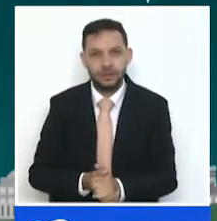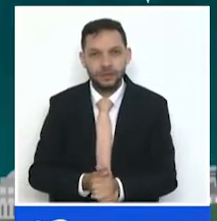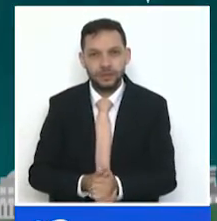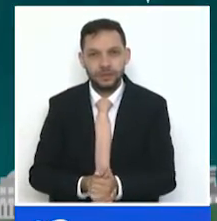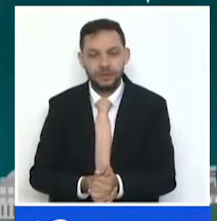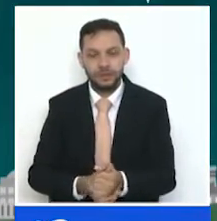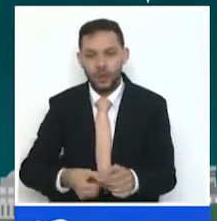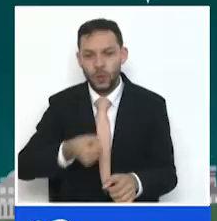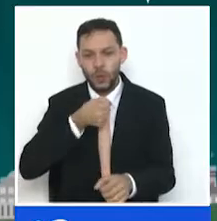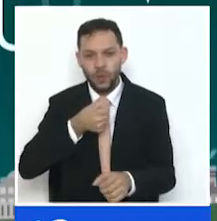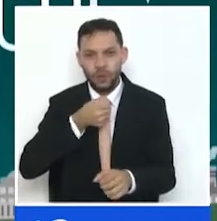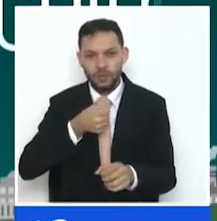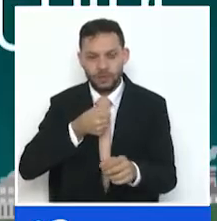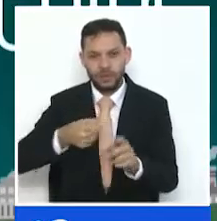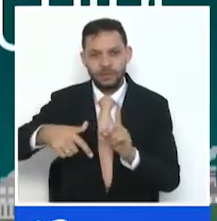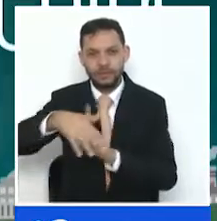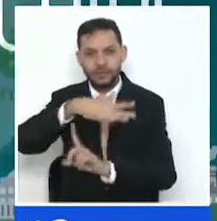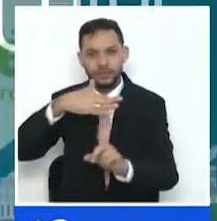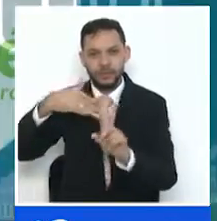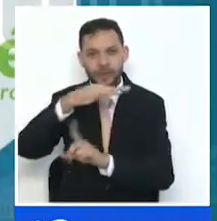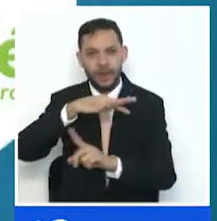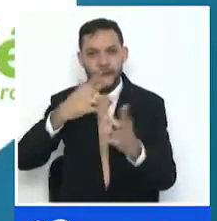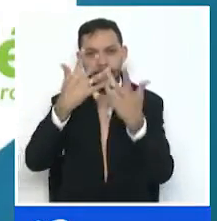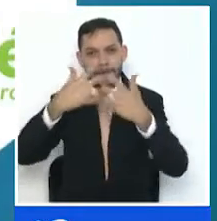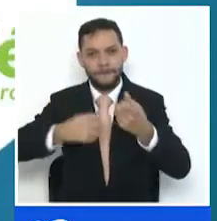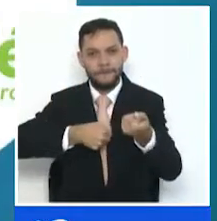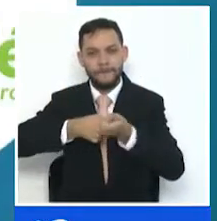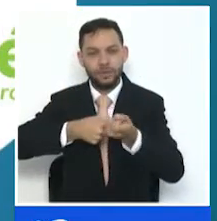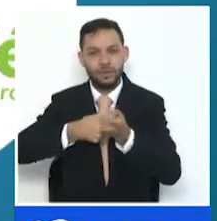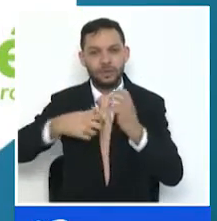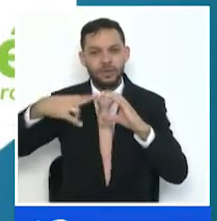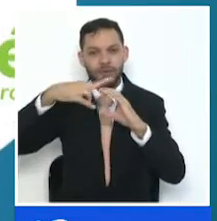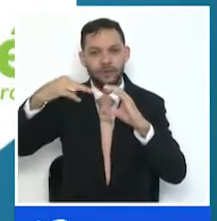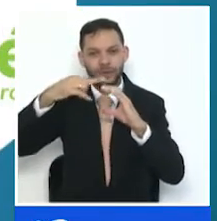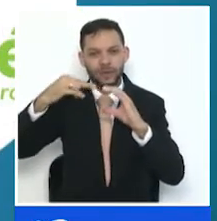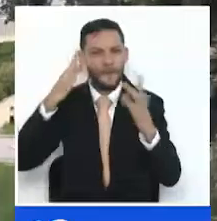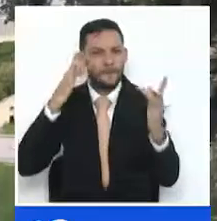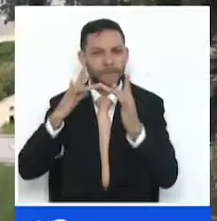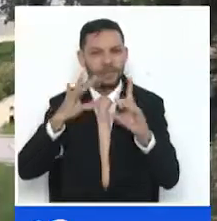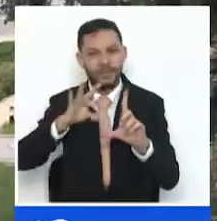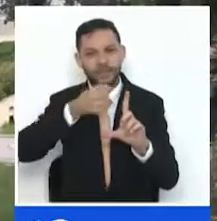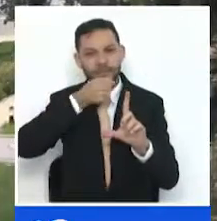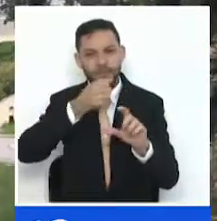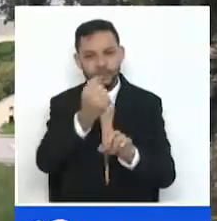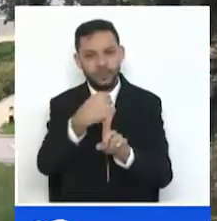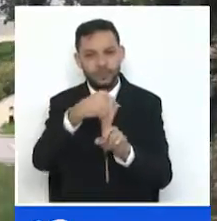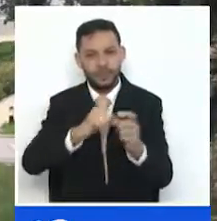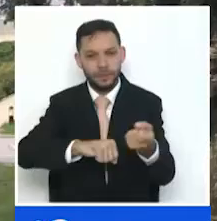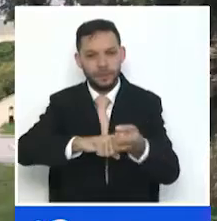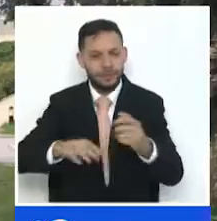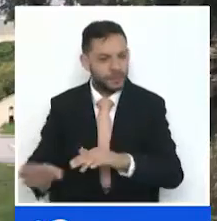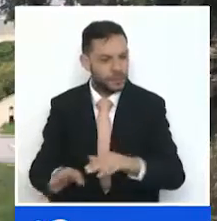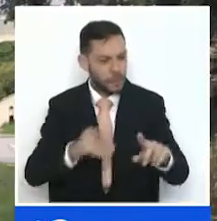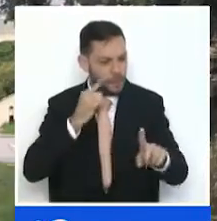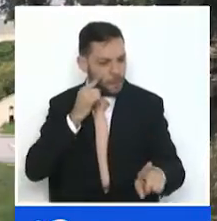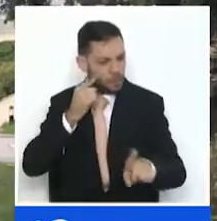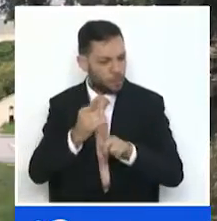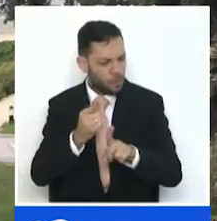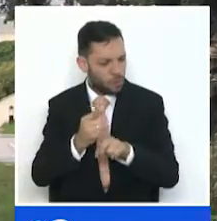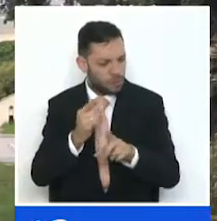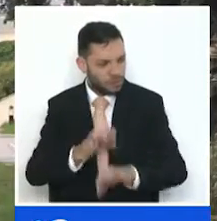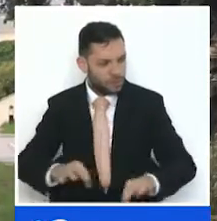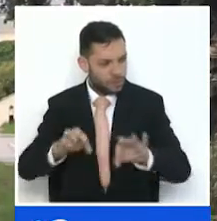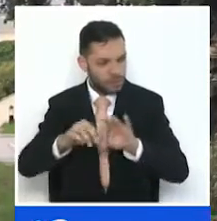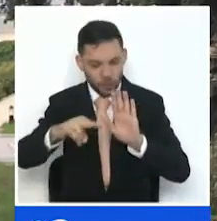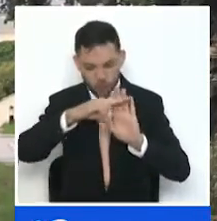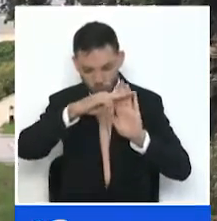La nota ambiental, con el patrocinio de Corpo Caldas y Telecafé Social. Con el objetivo de verificar el cumplimiento de las normas